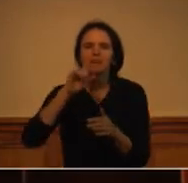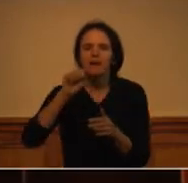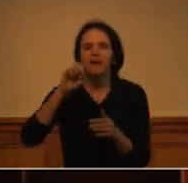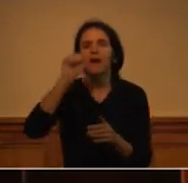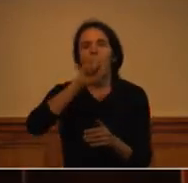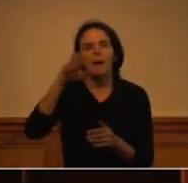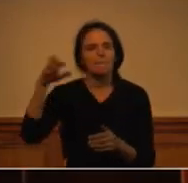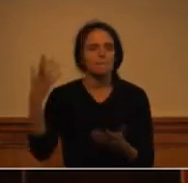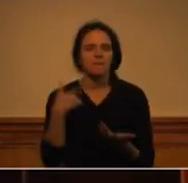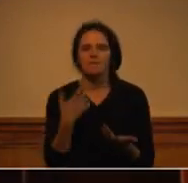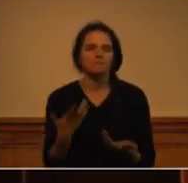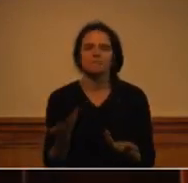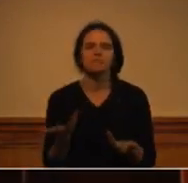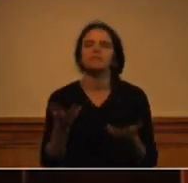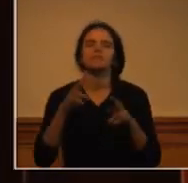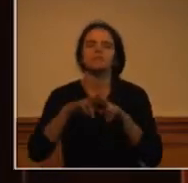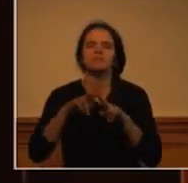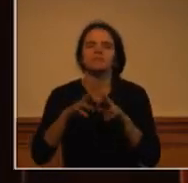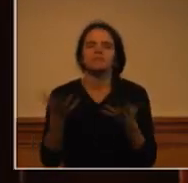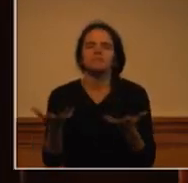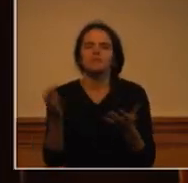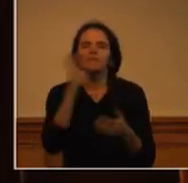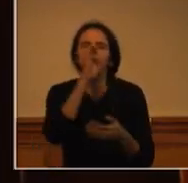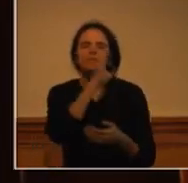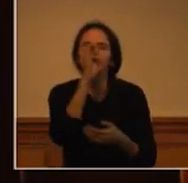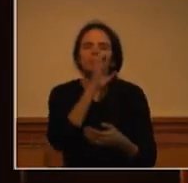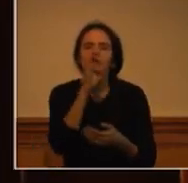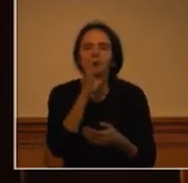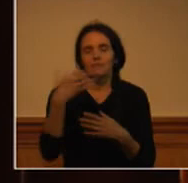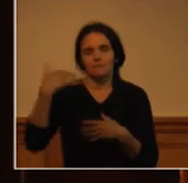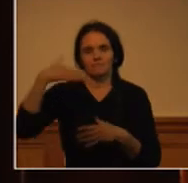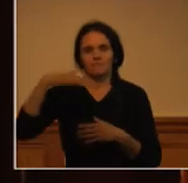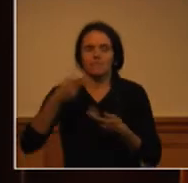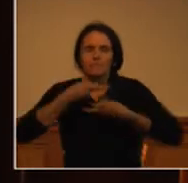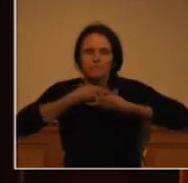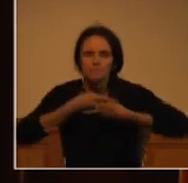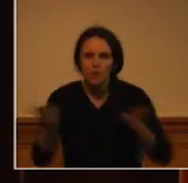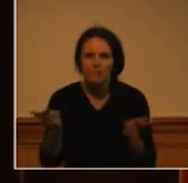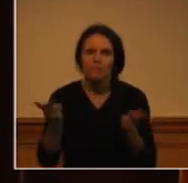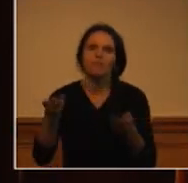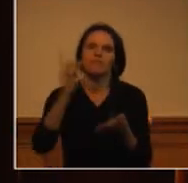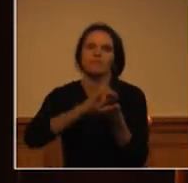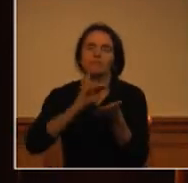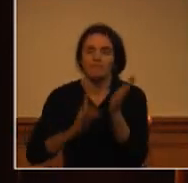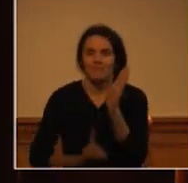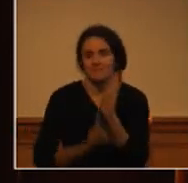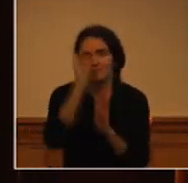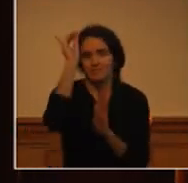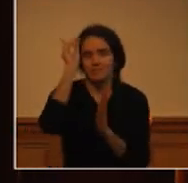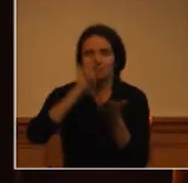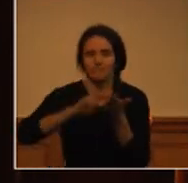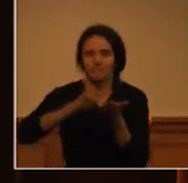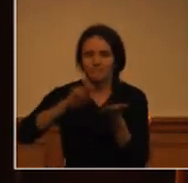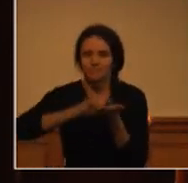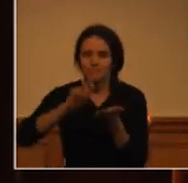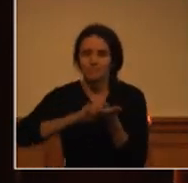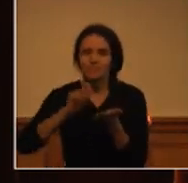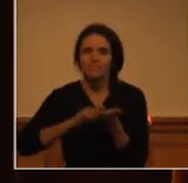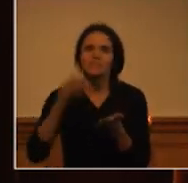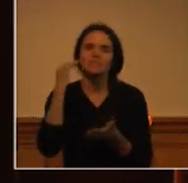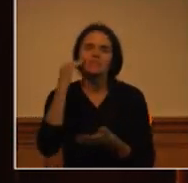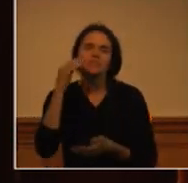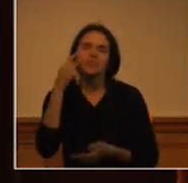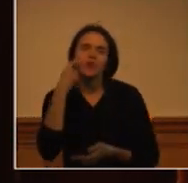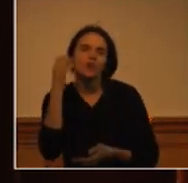Esta aplicación, como ya se ha dicho, busca principalmente promover el desarrollo lector de niñas y niños con necesidades